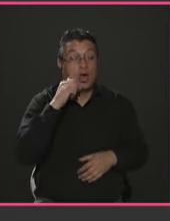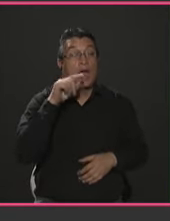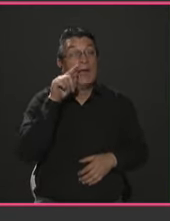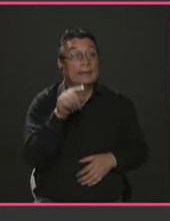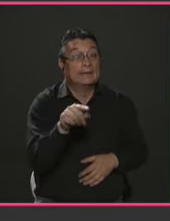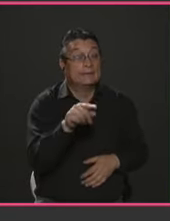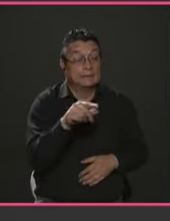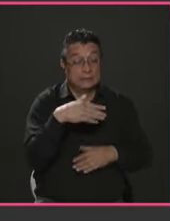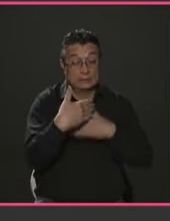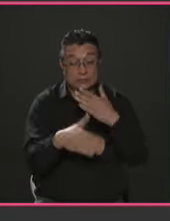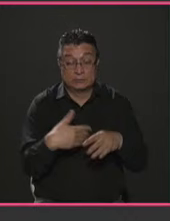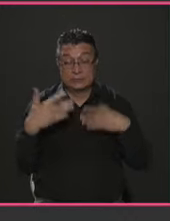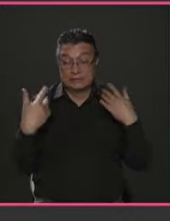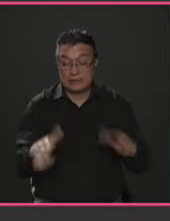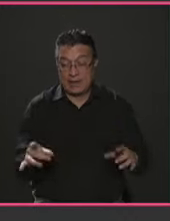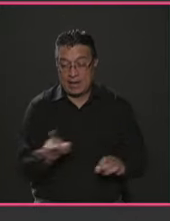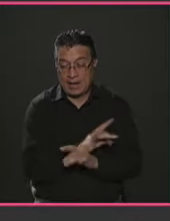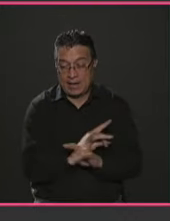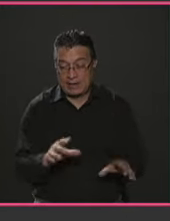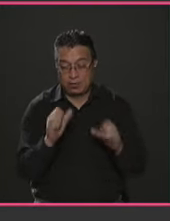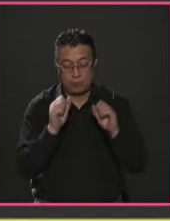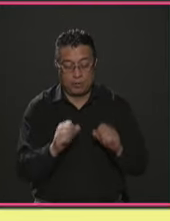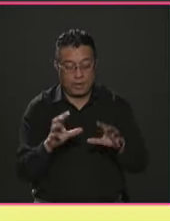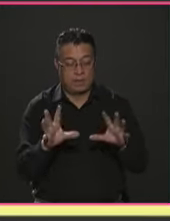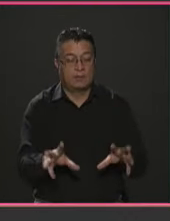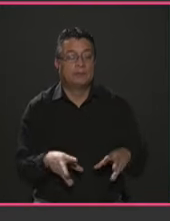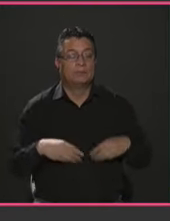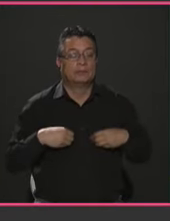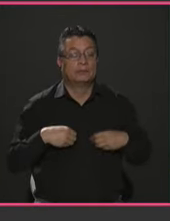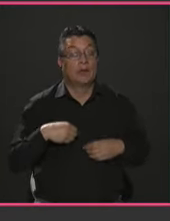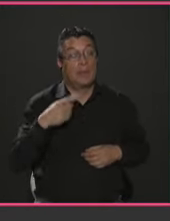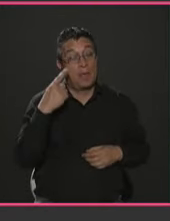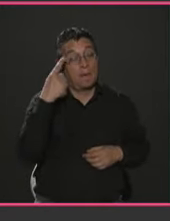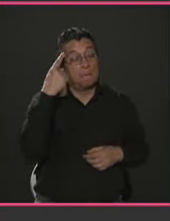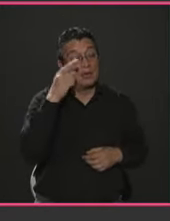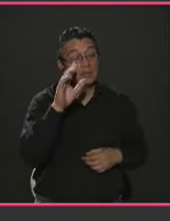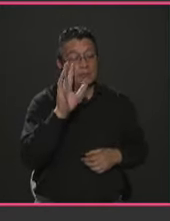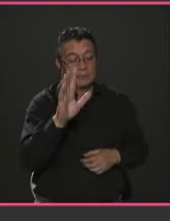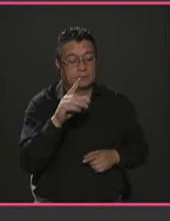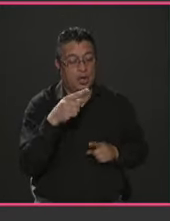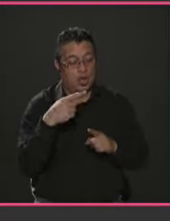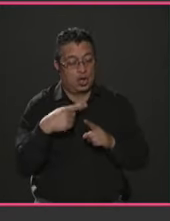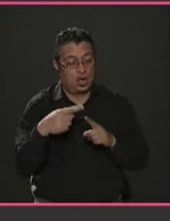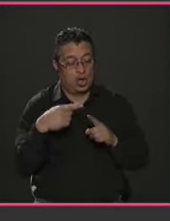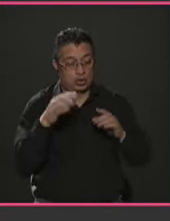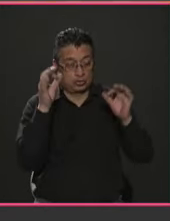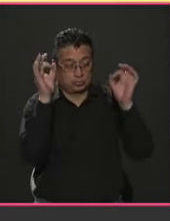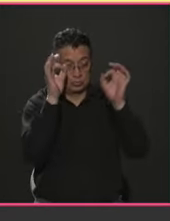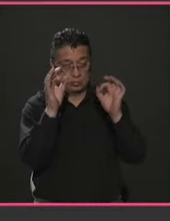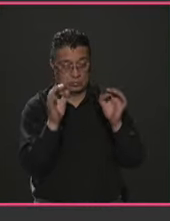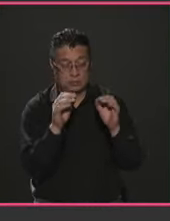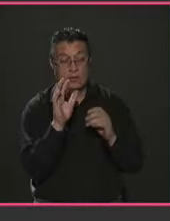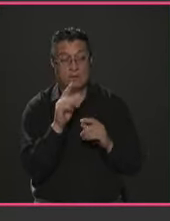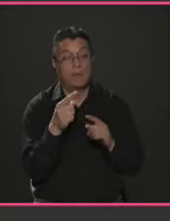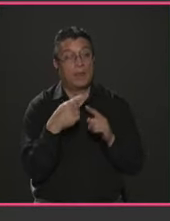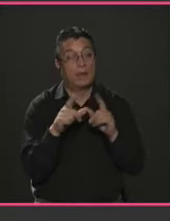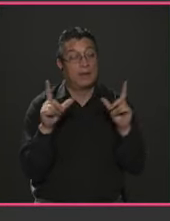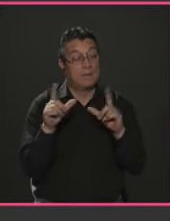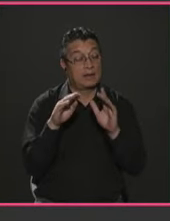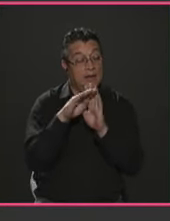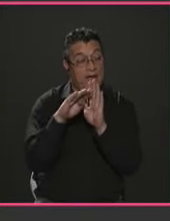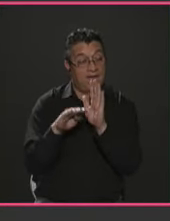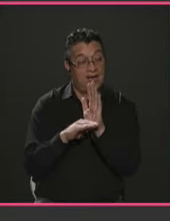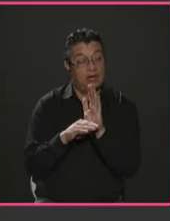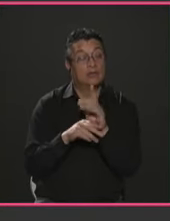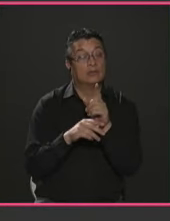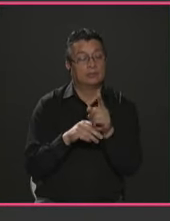proceso ya estamos en condiciones de incorporarlo Pero me quería parar en otro detalle fíjense que lo que está bajo la imagen es una